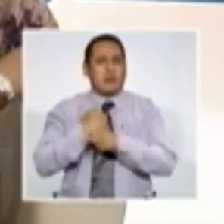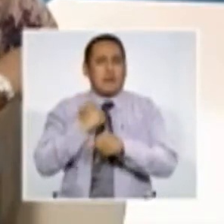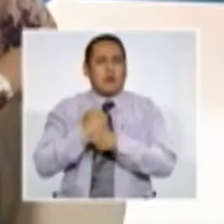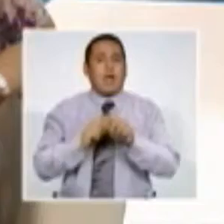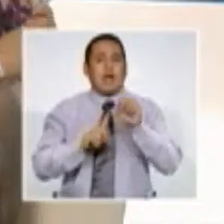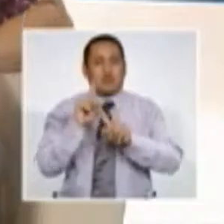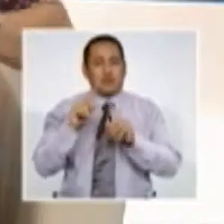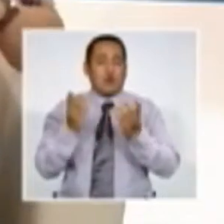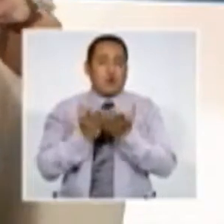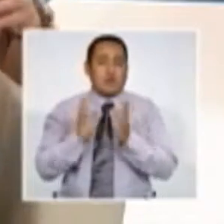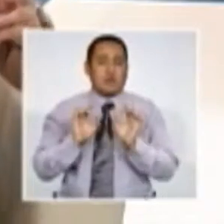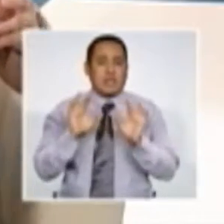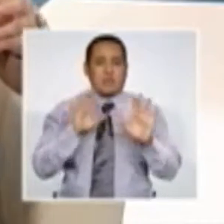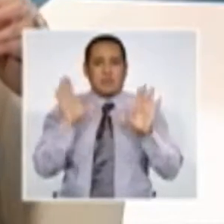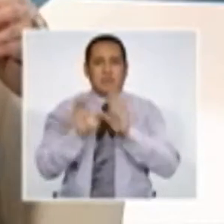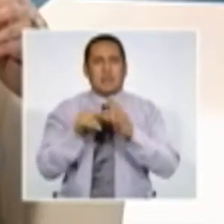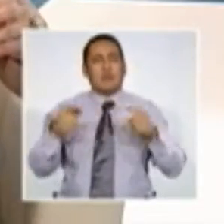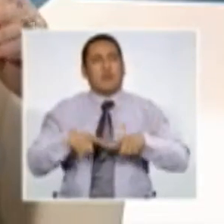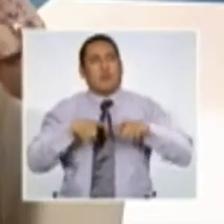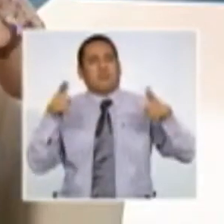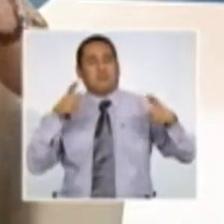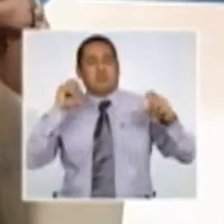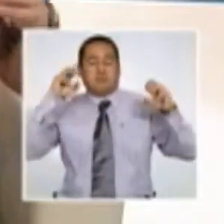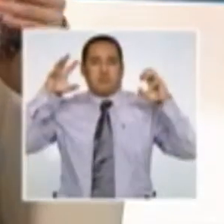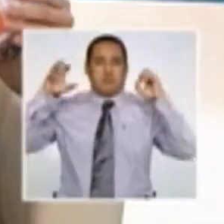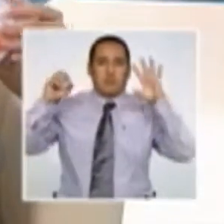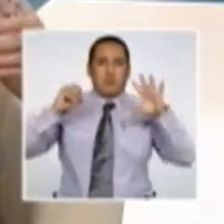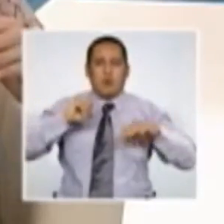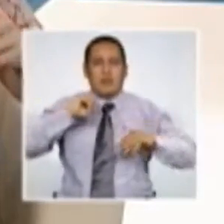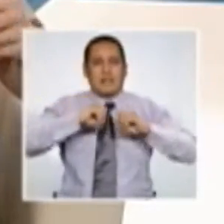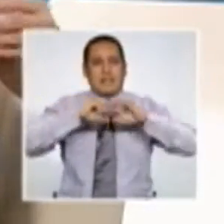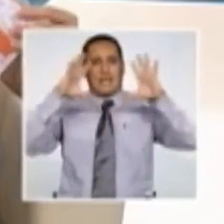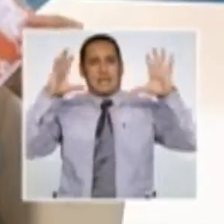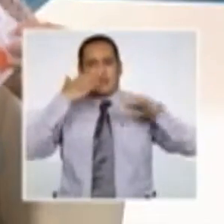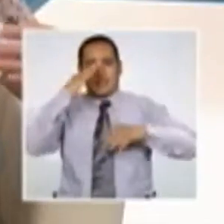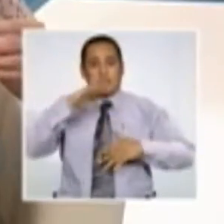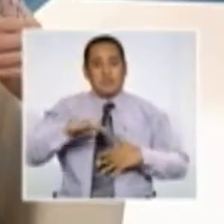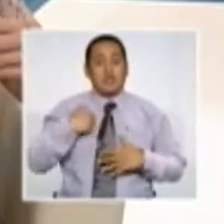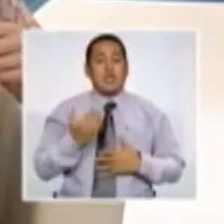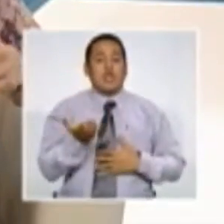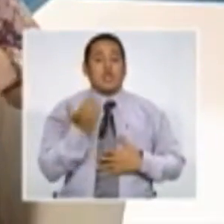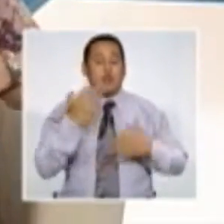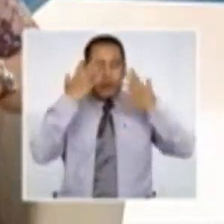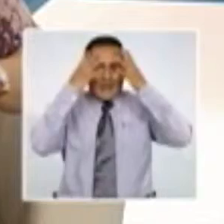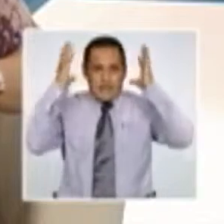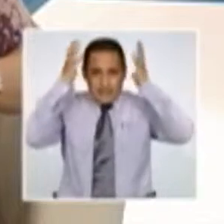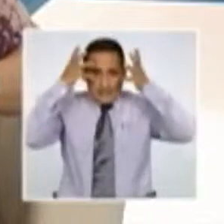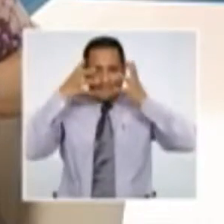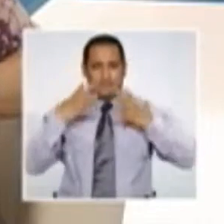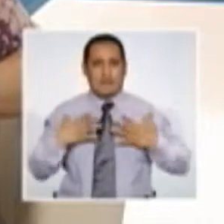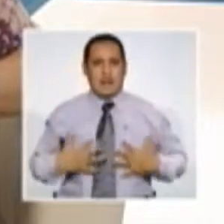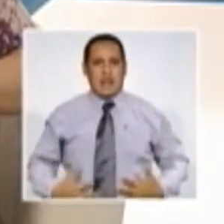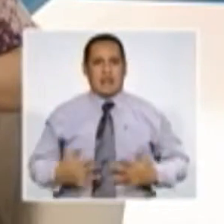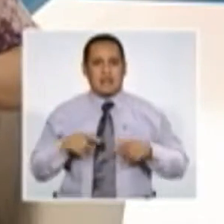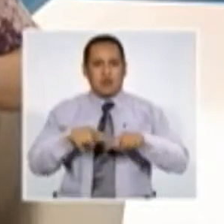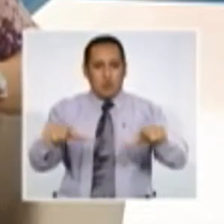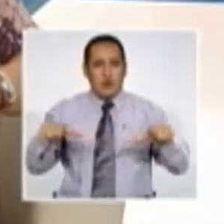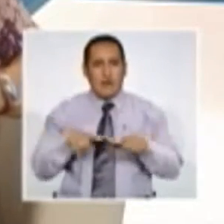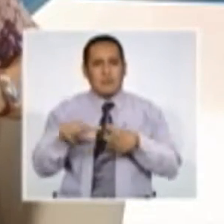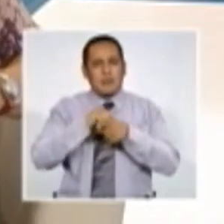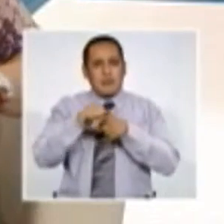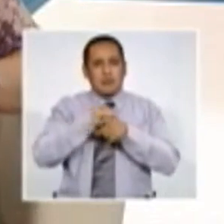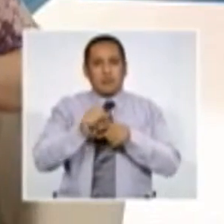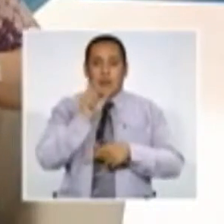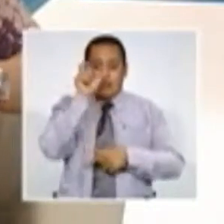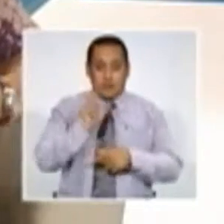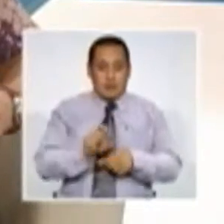otras actividades, pues que hay colegios que de pronto arman tremendos shows por el Día del Niño, por qué sé yo, y cobran el disfraz, el ambiente para